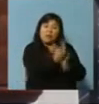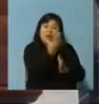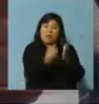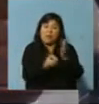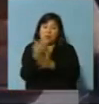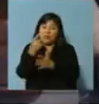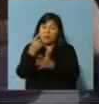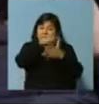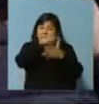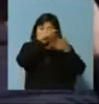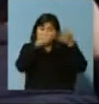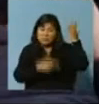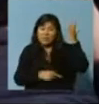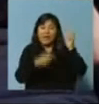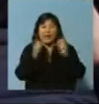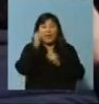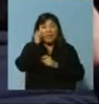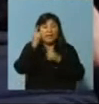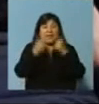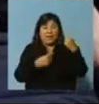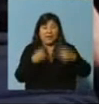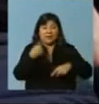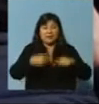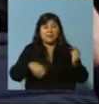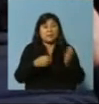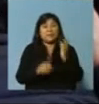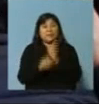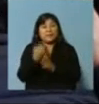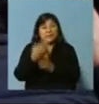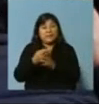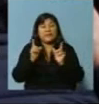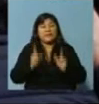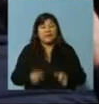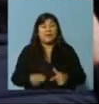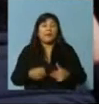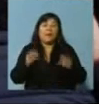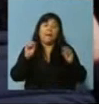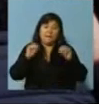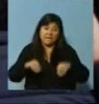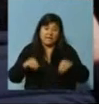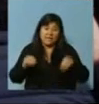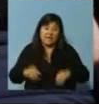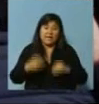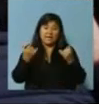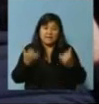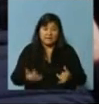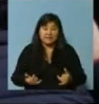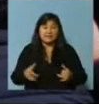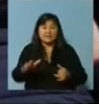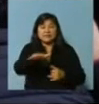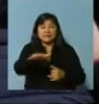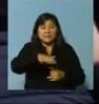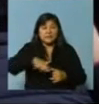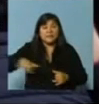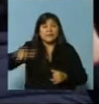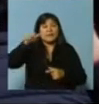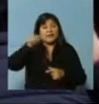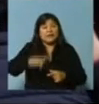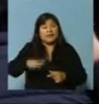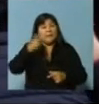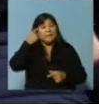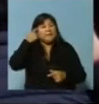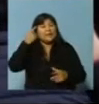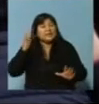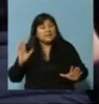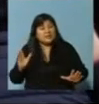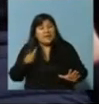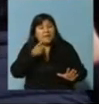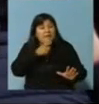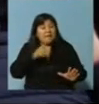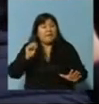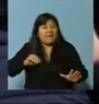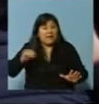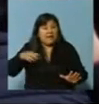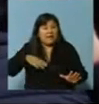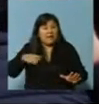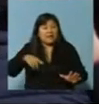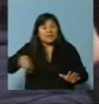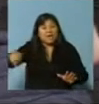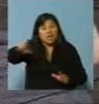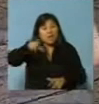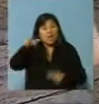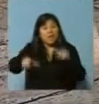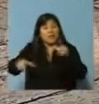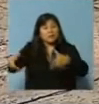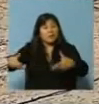concretado. Tenemos todavía, yo creo que esta comunidad, por ahí me en diferentes